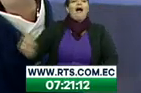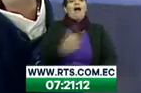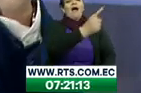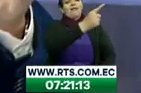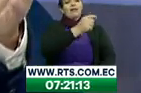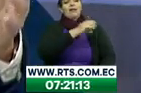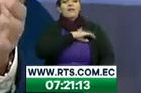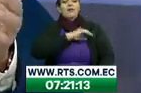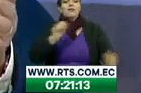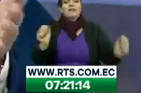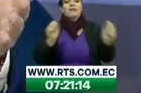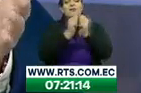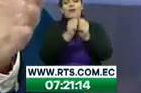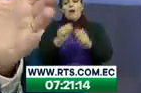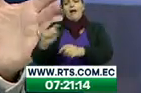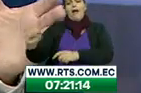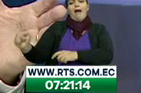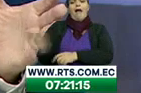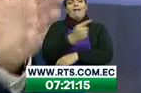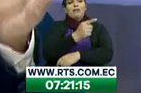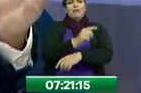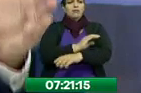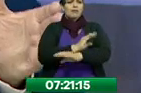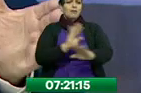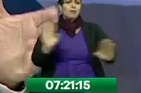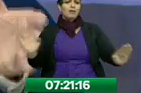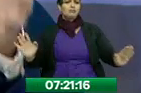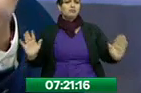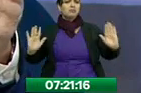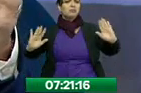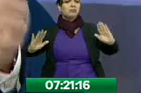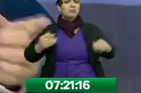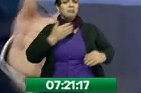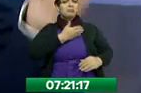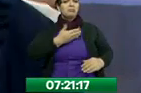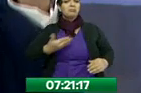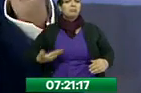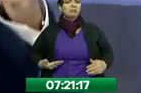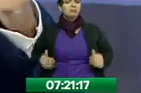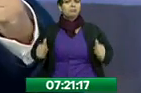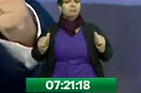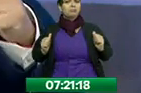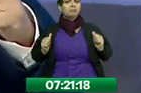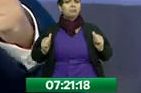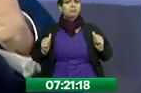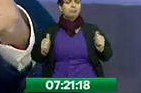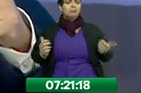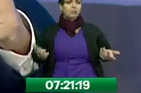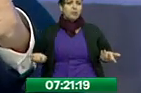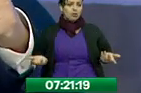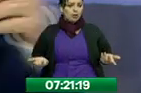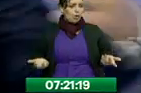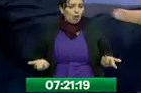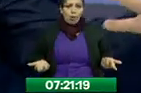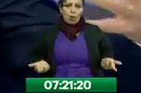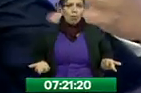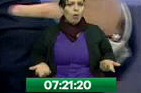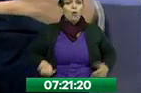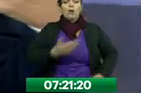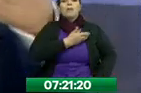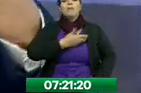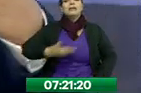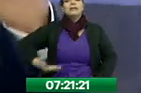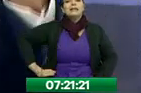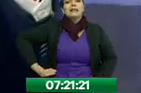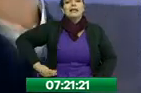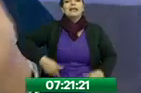Fuerzas ¿No lo hay? Armadas. Yo creo que no lo hay. Yo creo que no lo hay. Por lo tanto, el presidente tiene la responsabilidad de coordinar